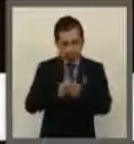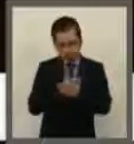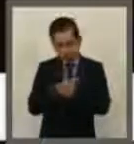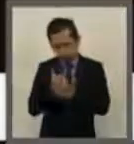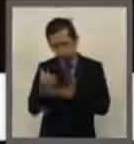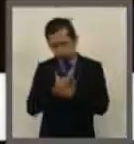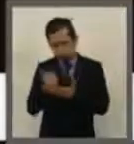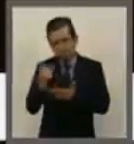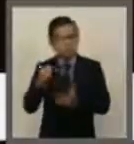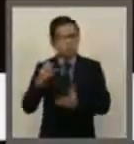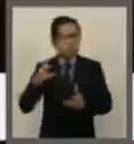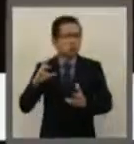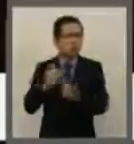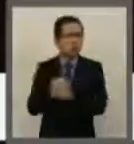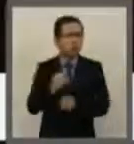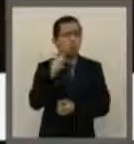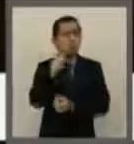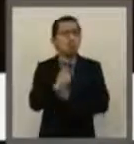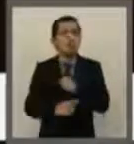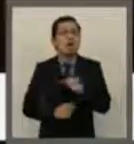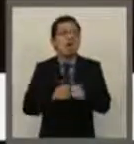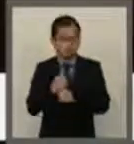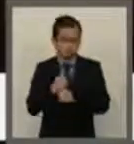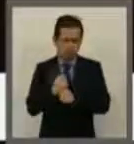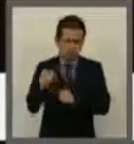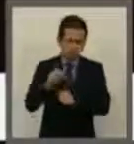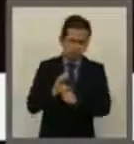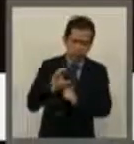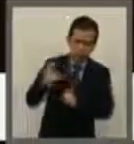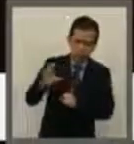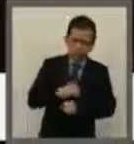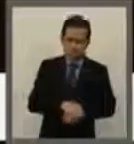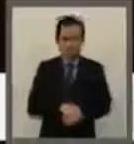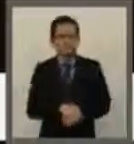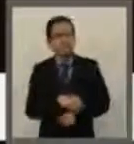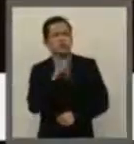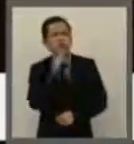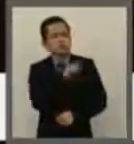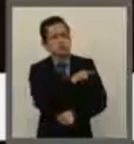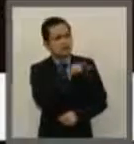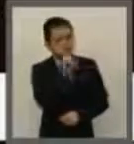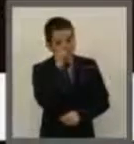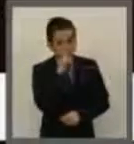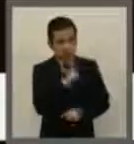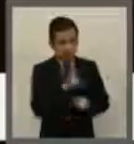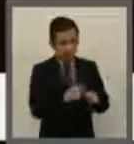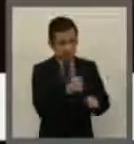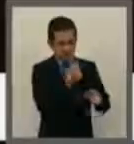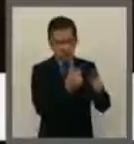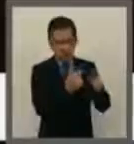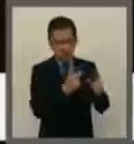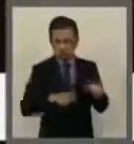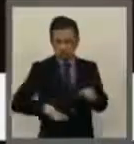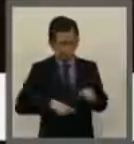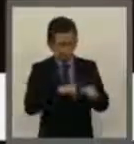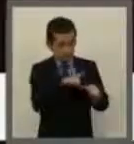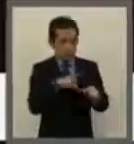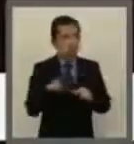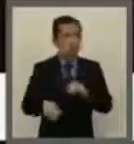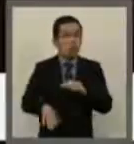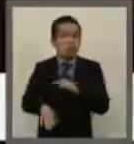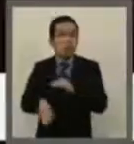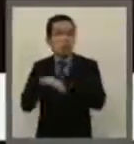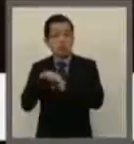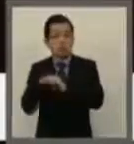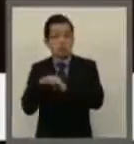es anual, algunos entes públicos elaboraron sus propuestas considerando este tope